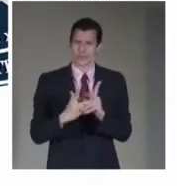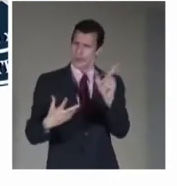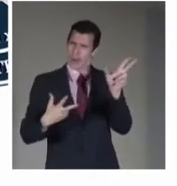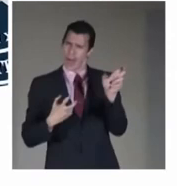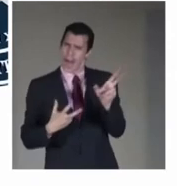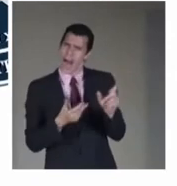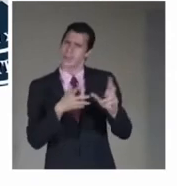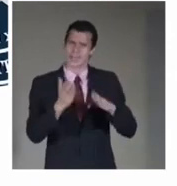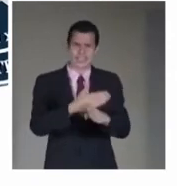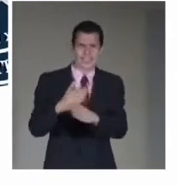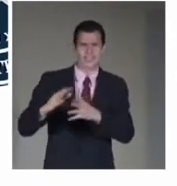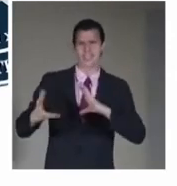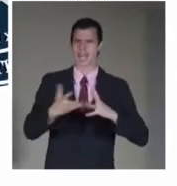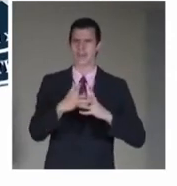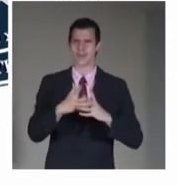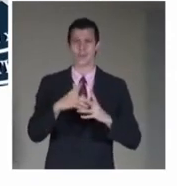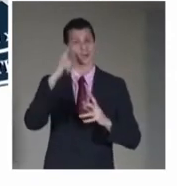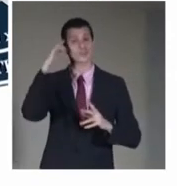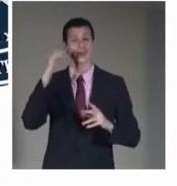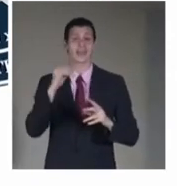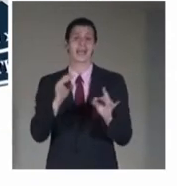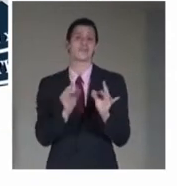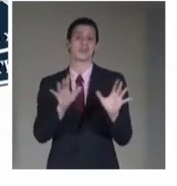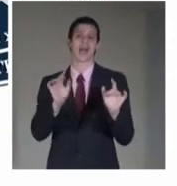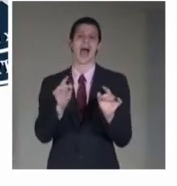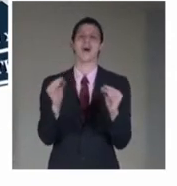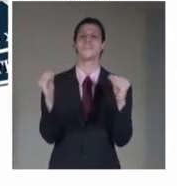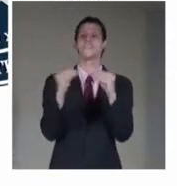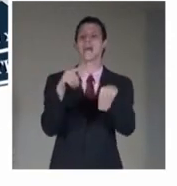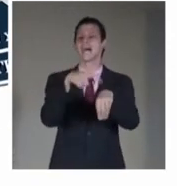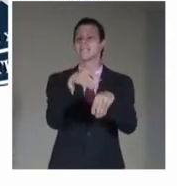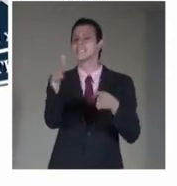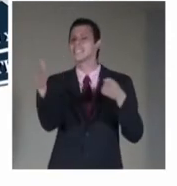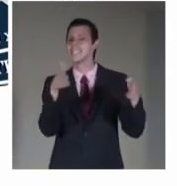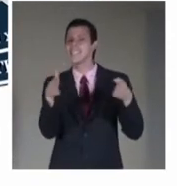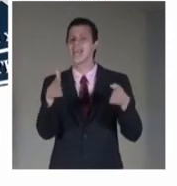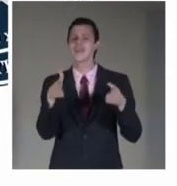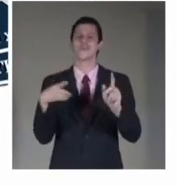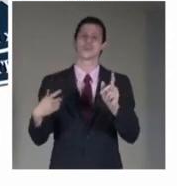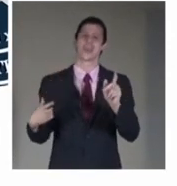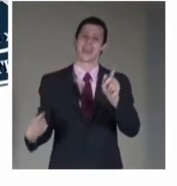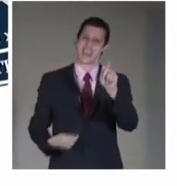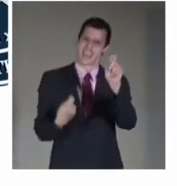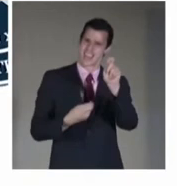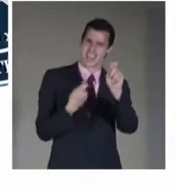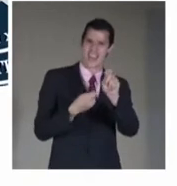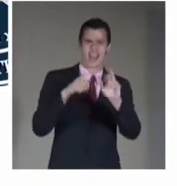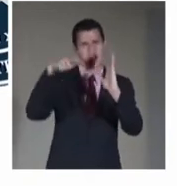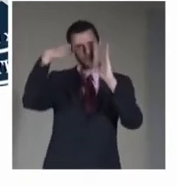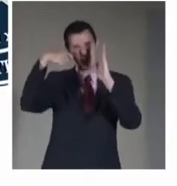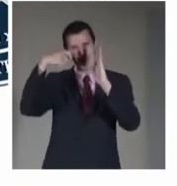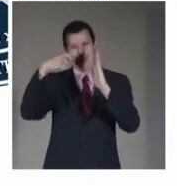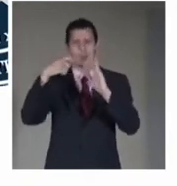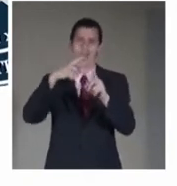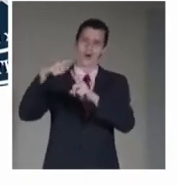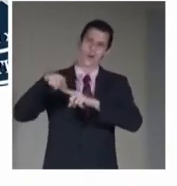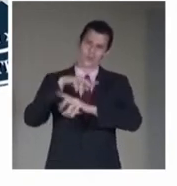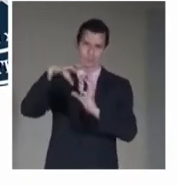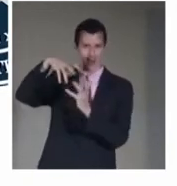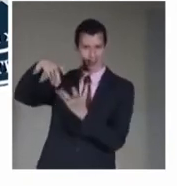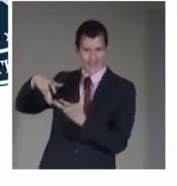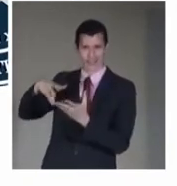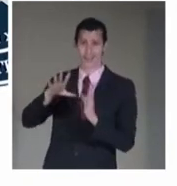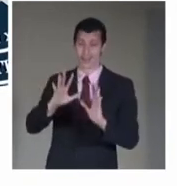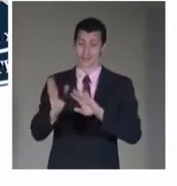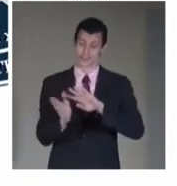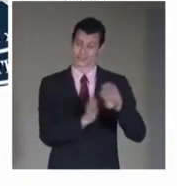pico grande con la guerra de las galaxias' de reagan pero después siguió con buzz y después siguió con obama o sea que ha